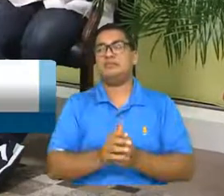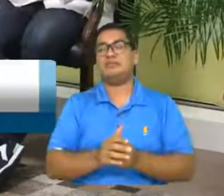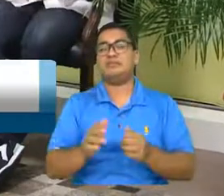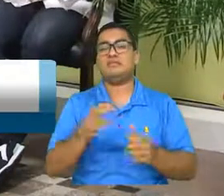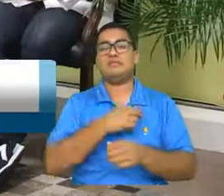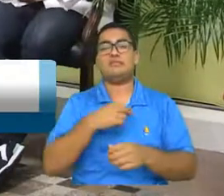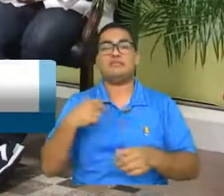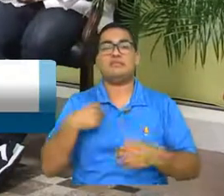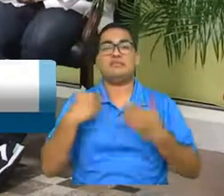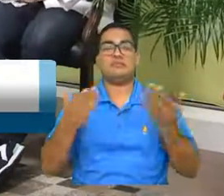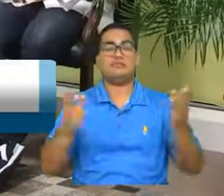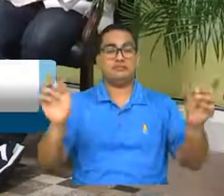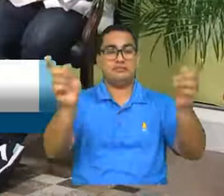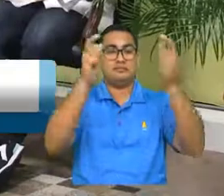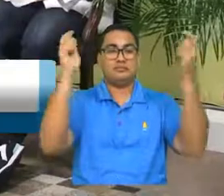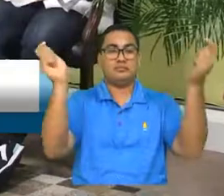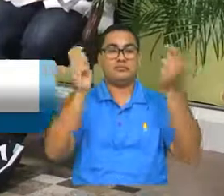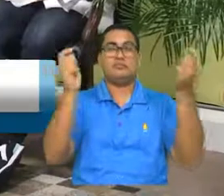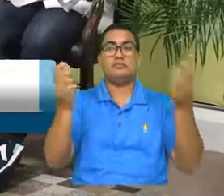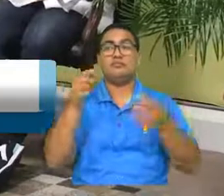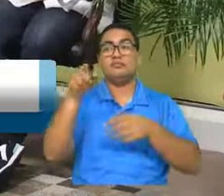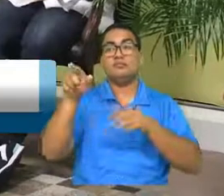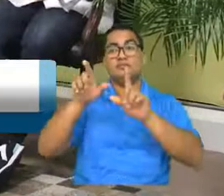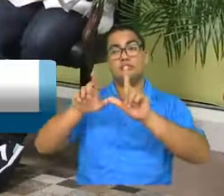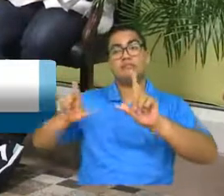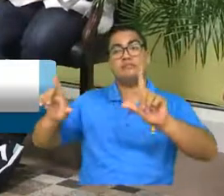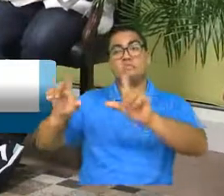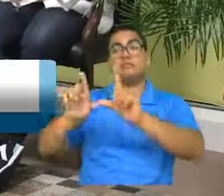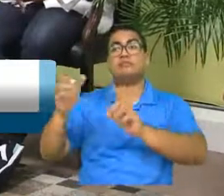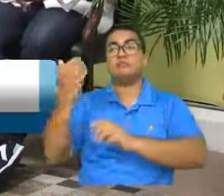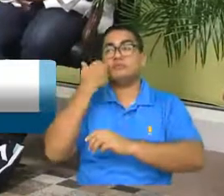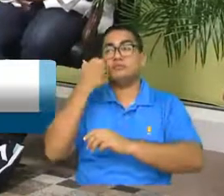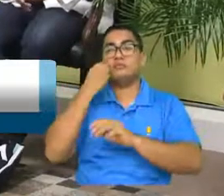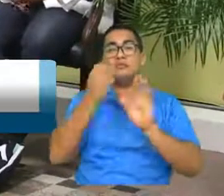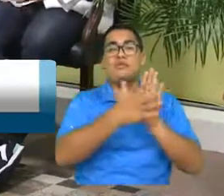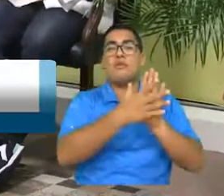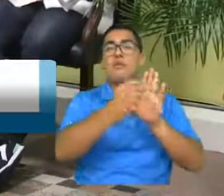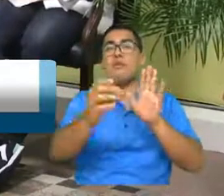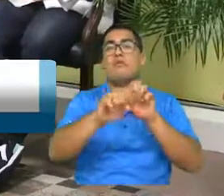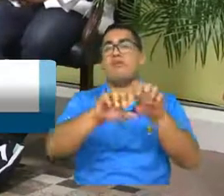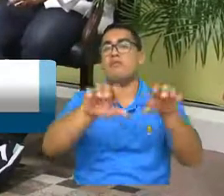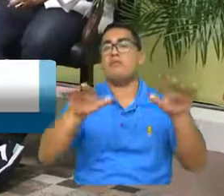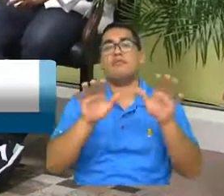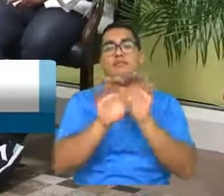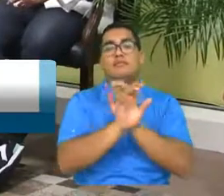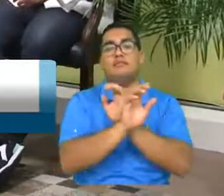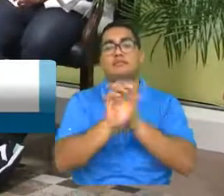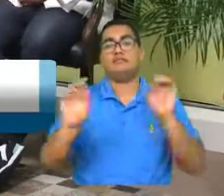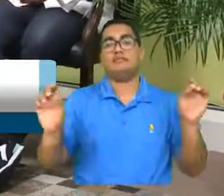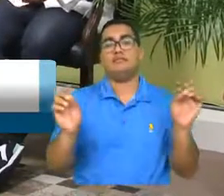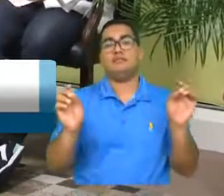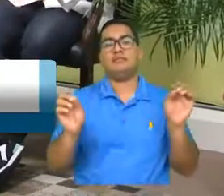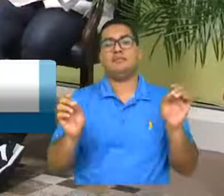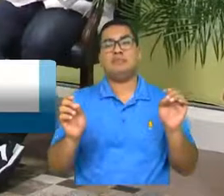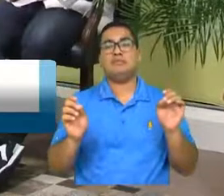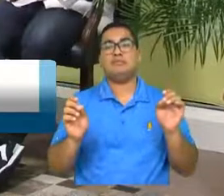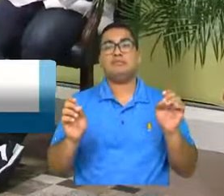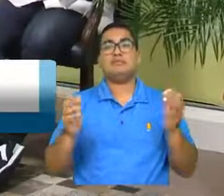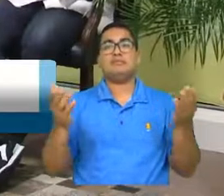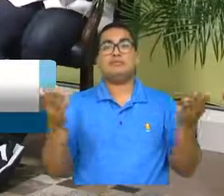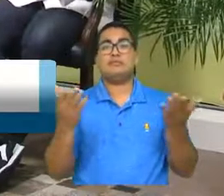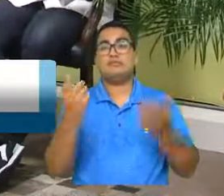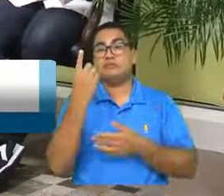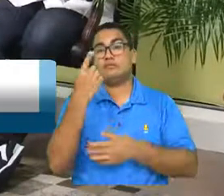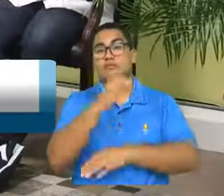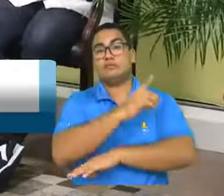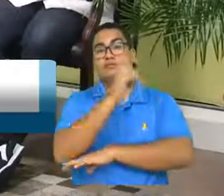celebrando, por decir así, que esa zona ya no tiene transmisión. Entonces, en función de eso, pues se escoge un día como